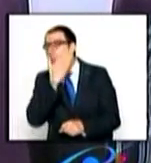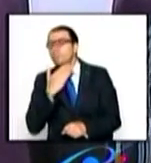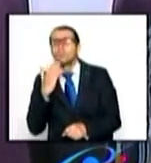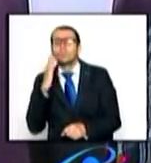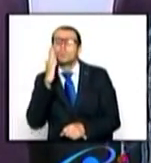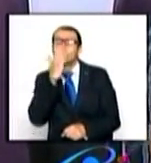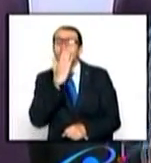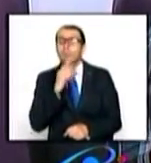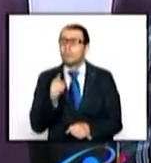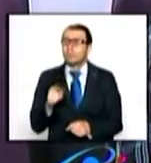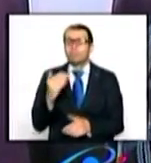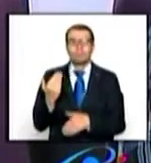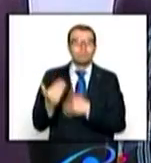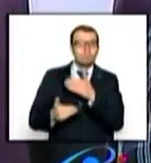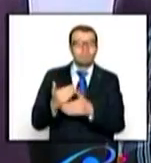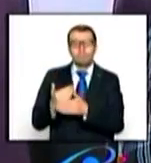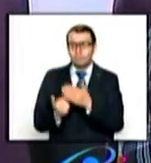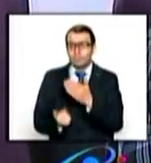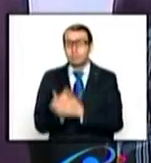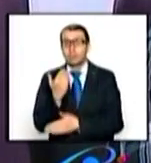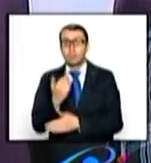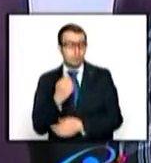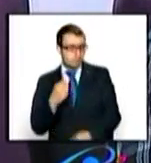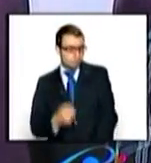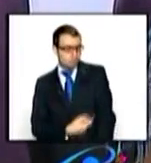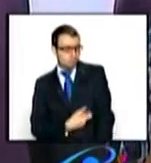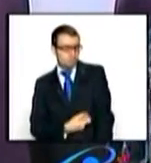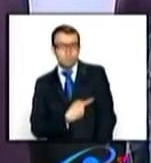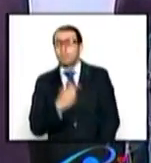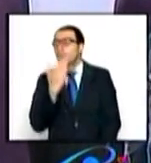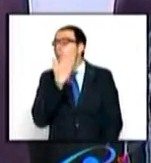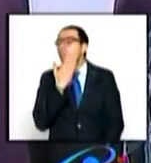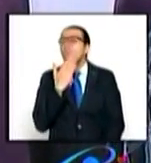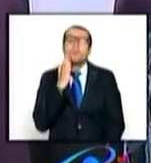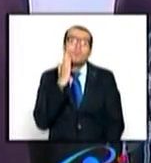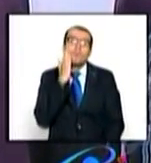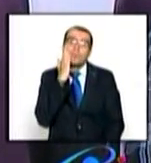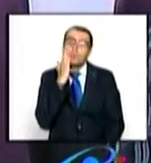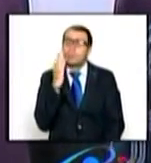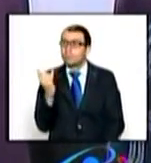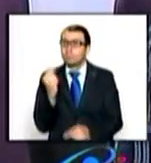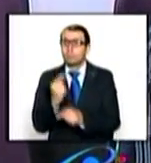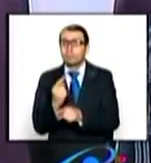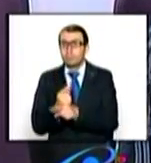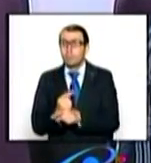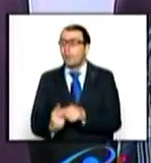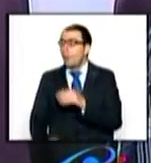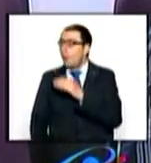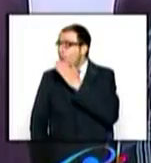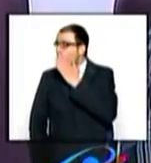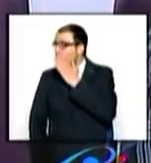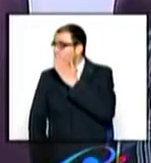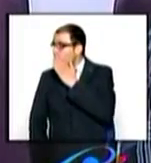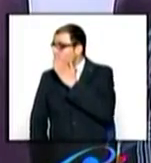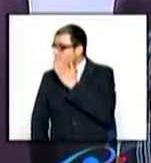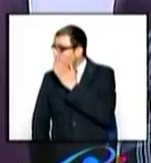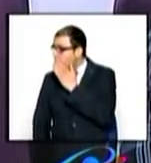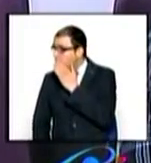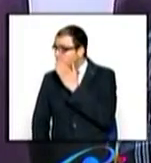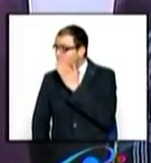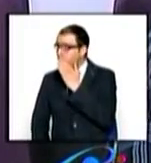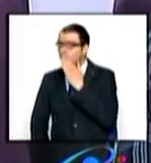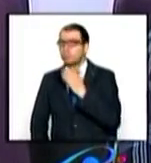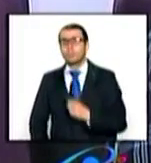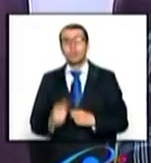paciente empezamos el tratamiento combinado, siendo sueros y haciendo aplicación local en el rostro. Vamos en un largo de 4 meses y medio y